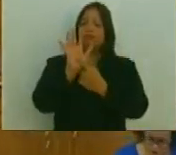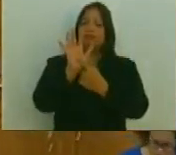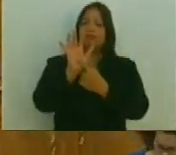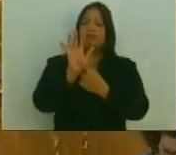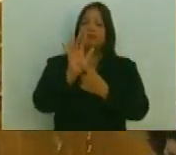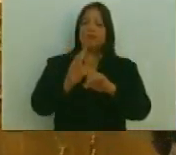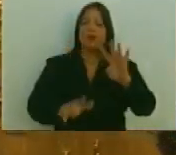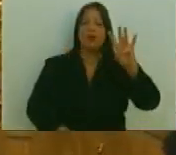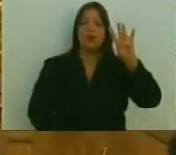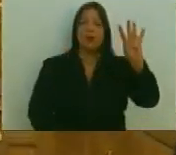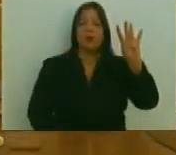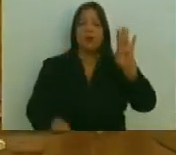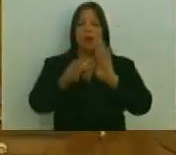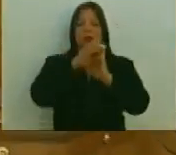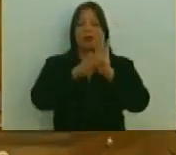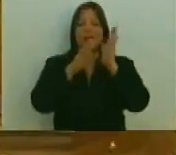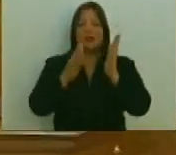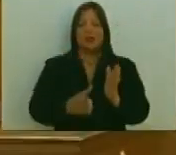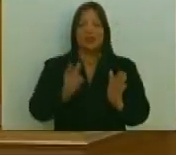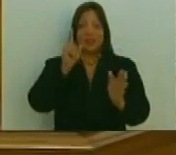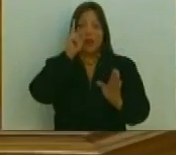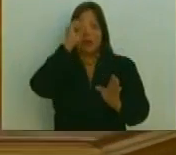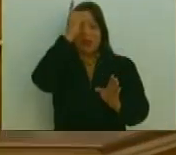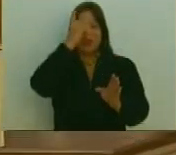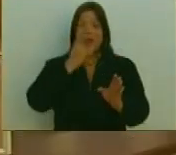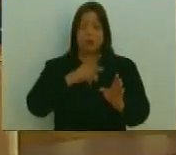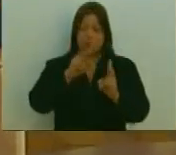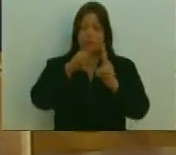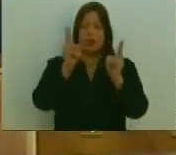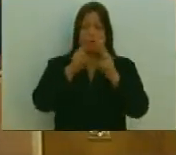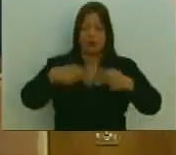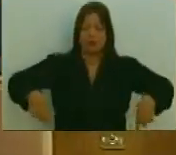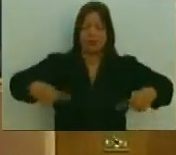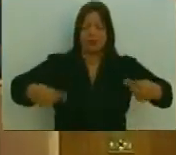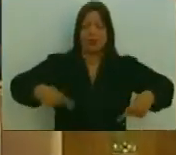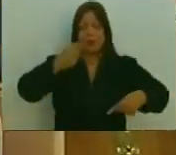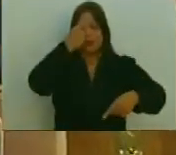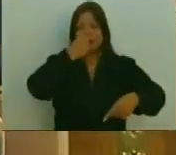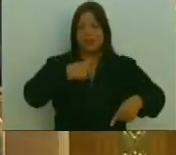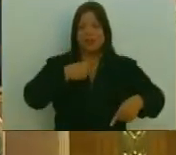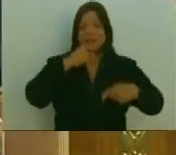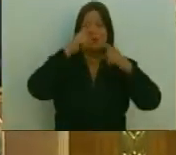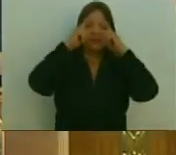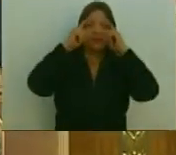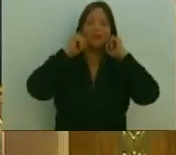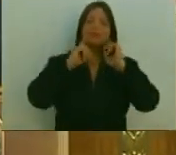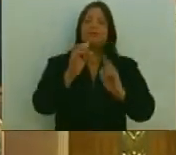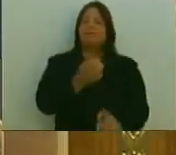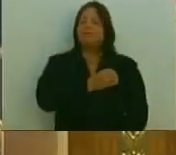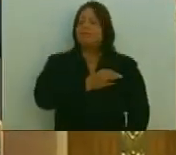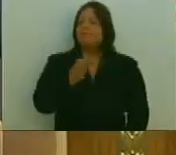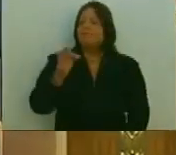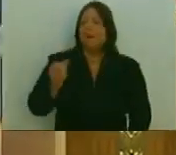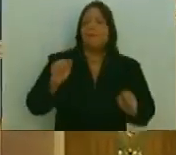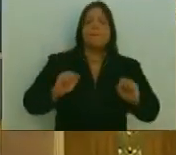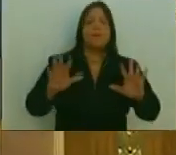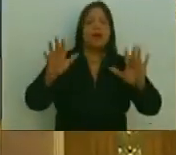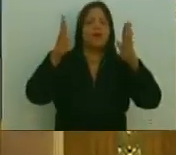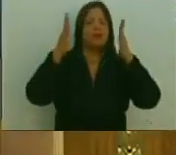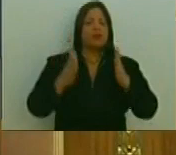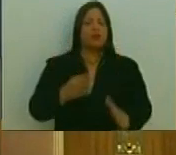mis 4 colegas constituyentes. Ustedes los conocen. Personas ejemplares. Tienen